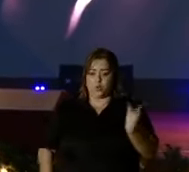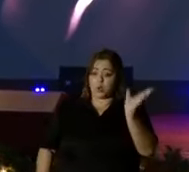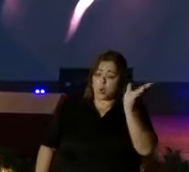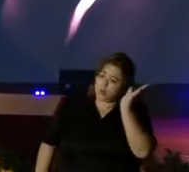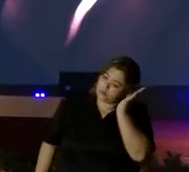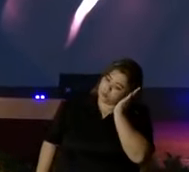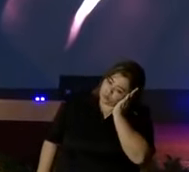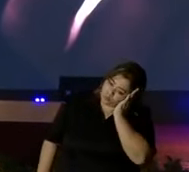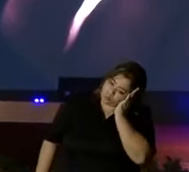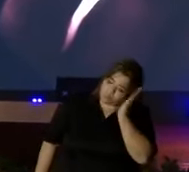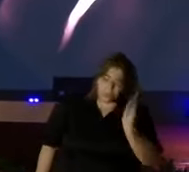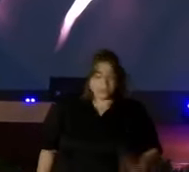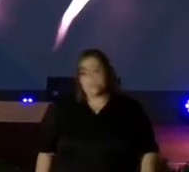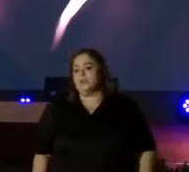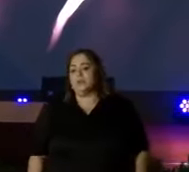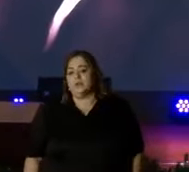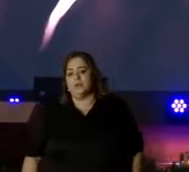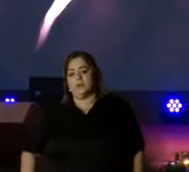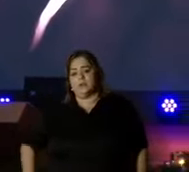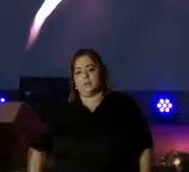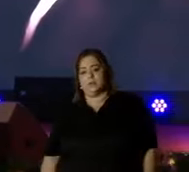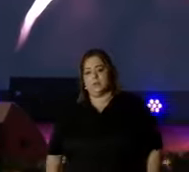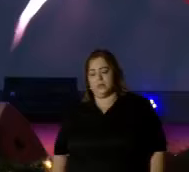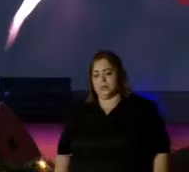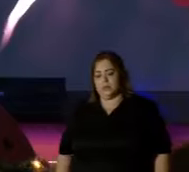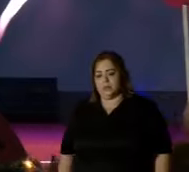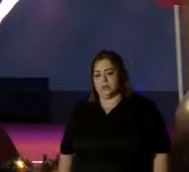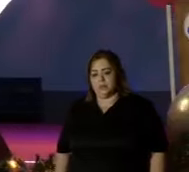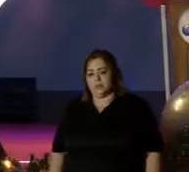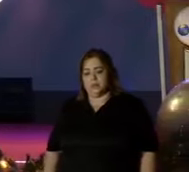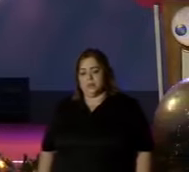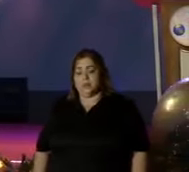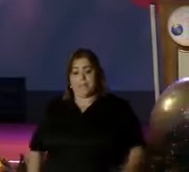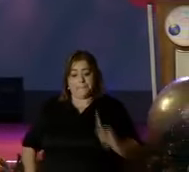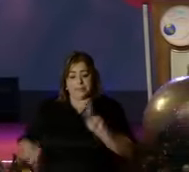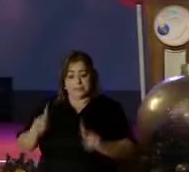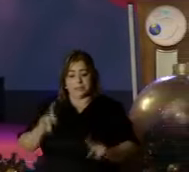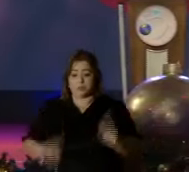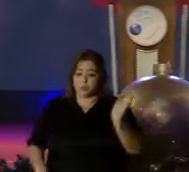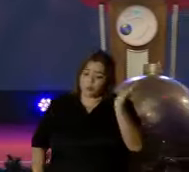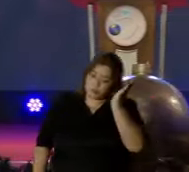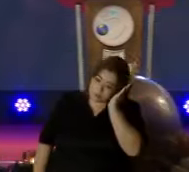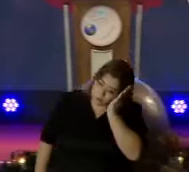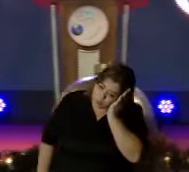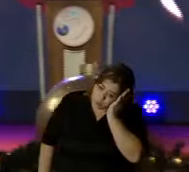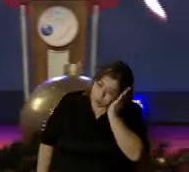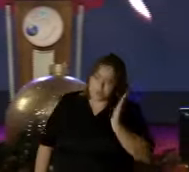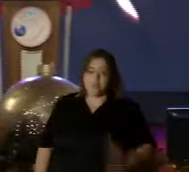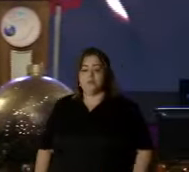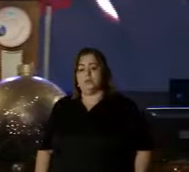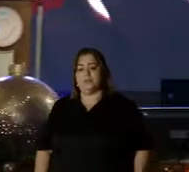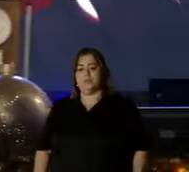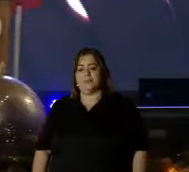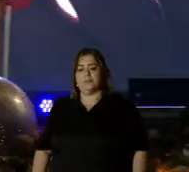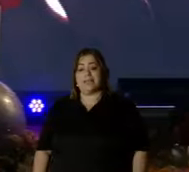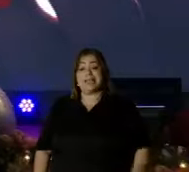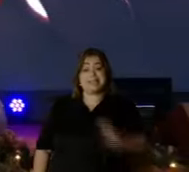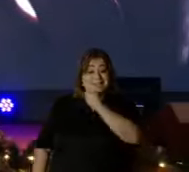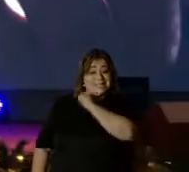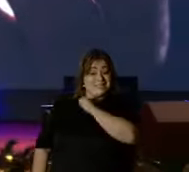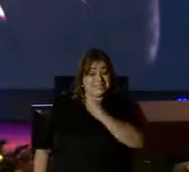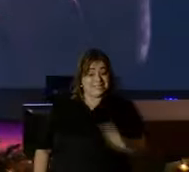tremendo. Los que se te fueron, tus familiares que ya se adelantaron, duermen, duermen. Y el Señor los va a